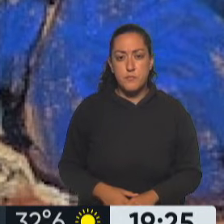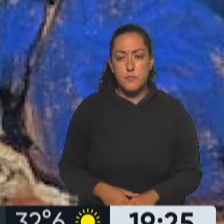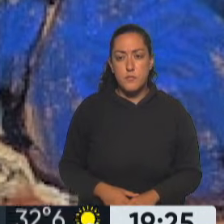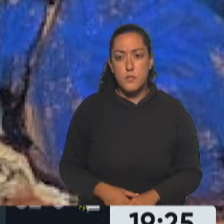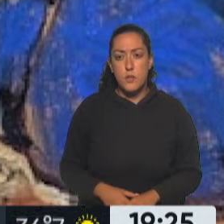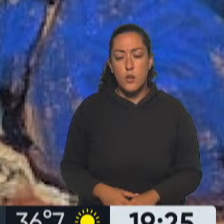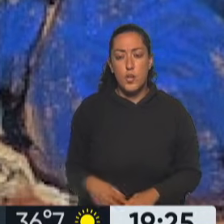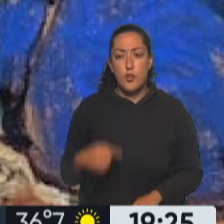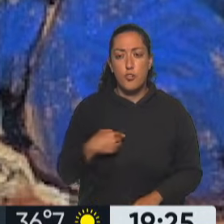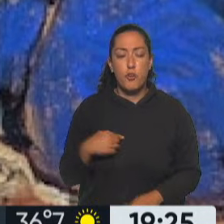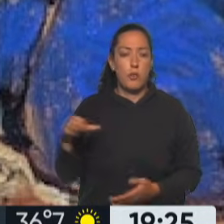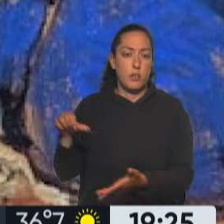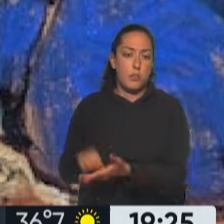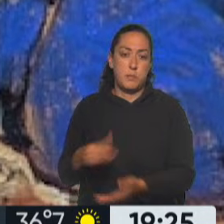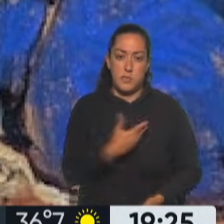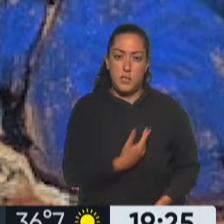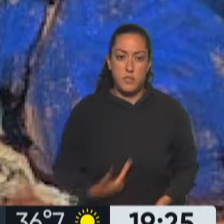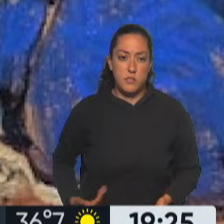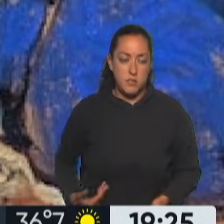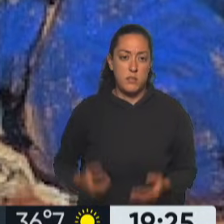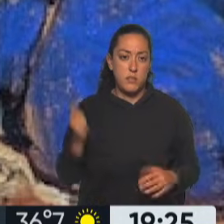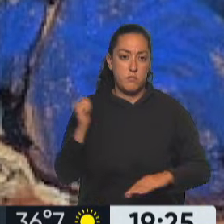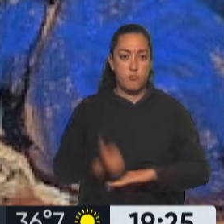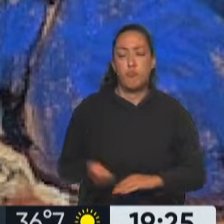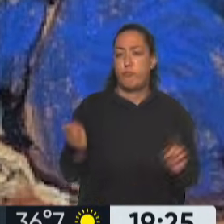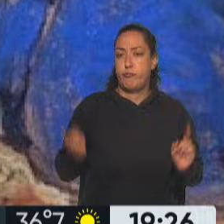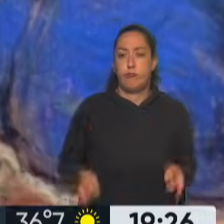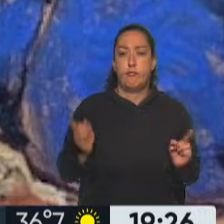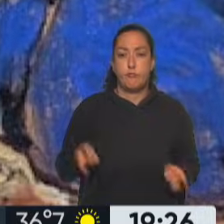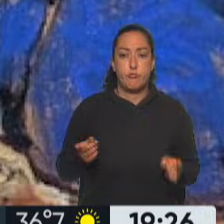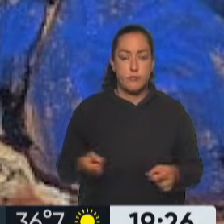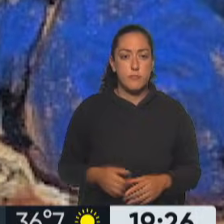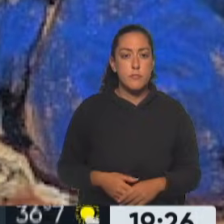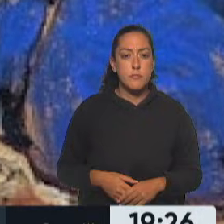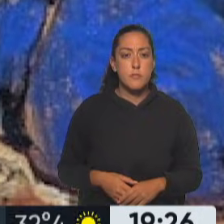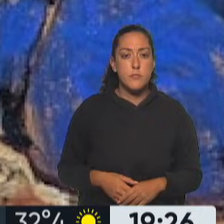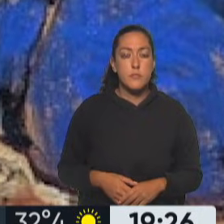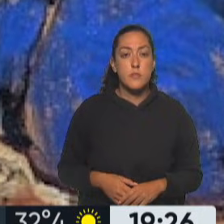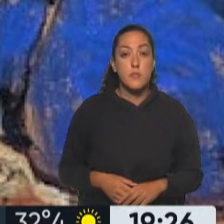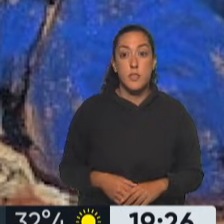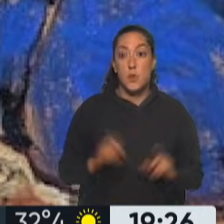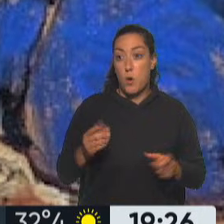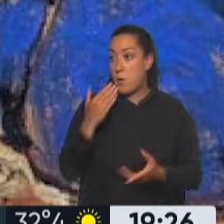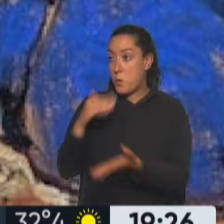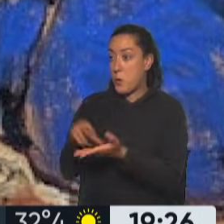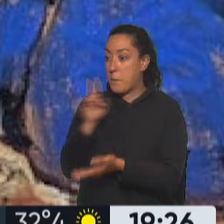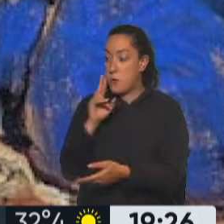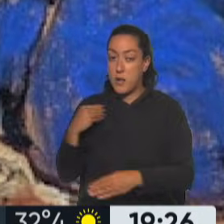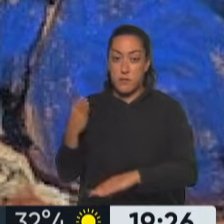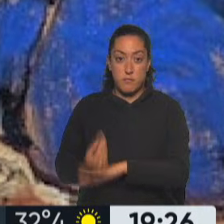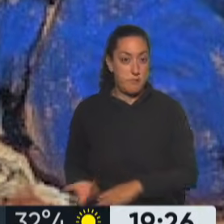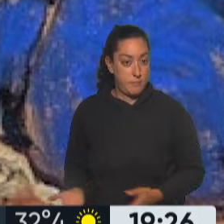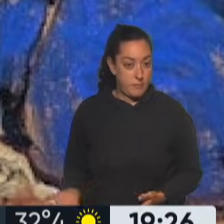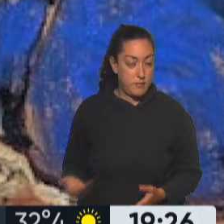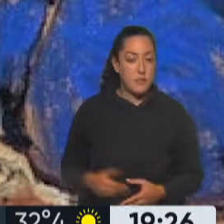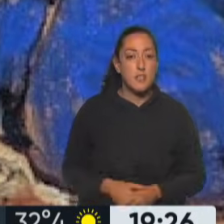También dijo: sigo siendo el presidente de mi país. Aunque al rato, recordamos, juró Delcy Rodríguez en ese lugar. Dijo